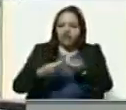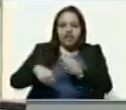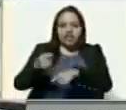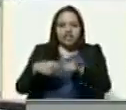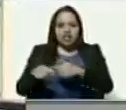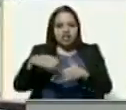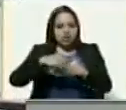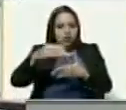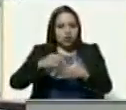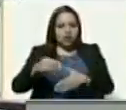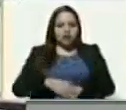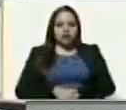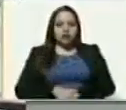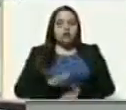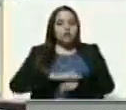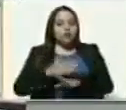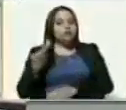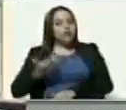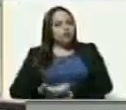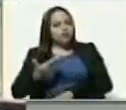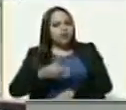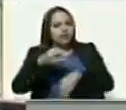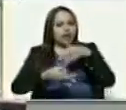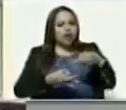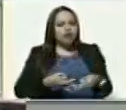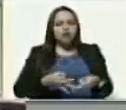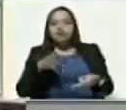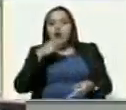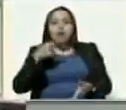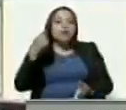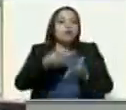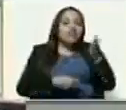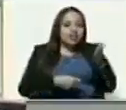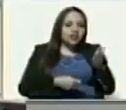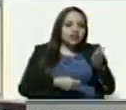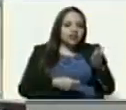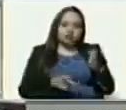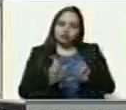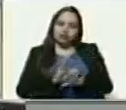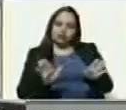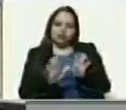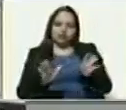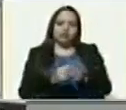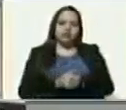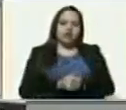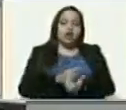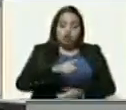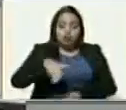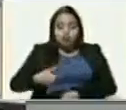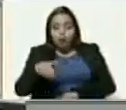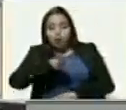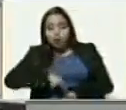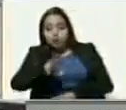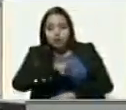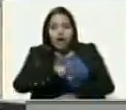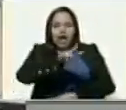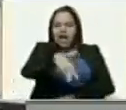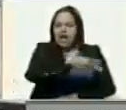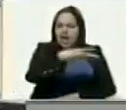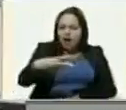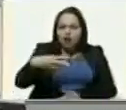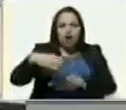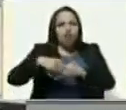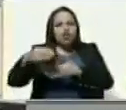Porque es importante señalar que no está prohibido la utilización de las divisas, ni de euros, ni de dólares, ni